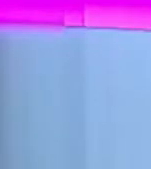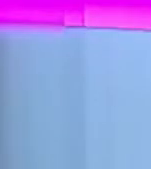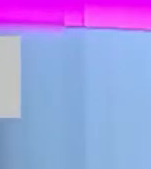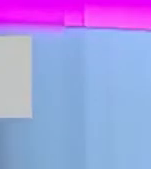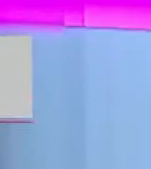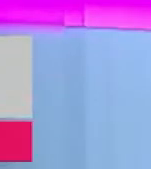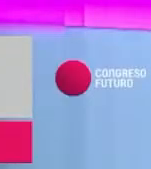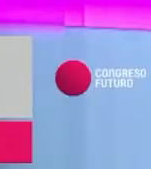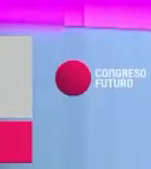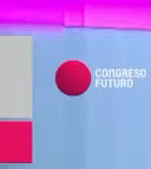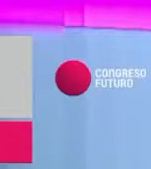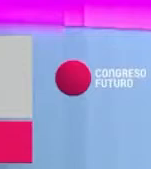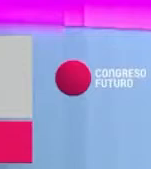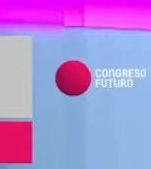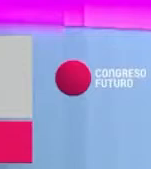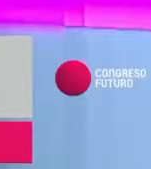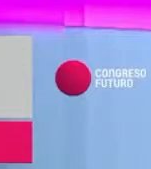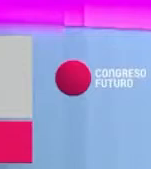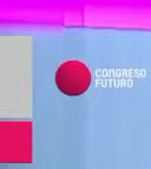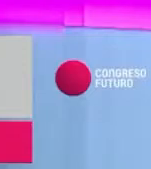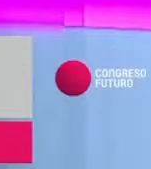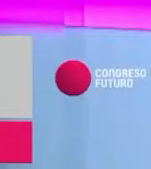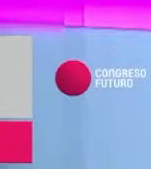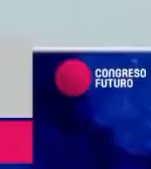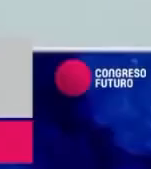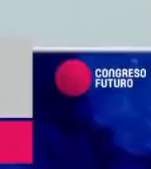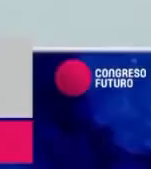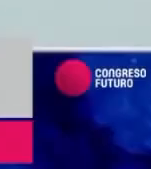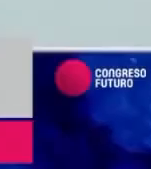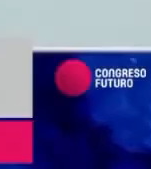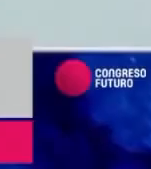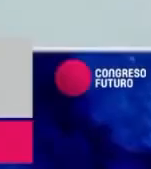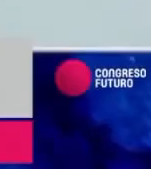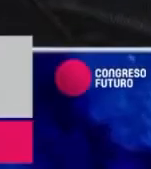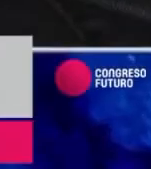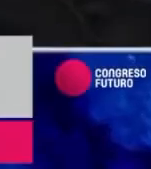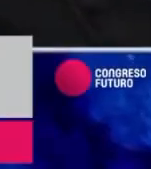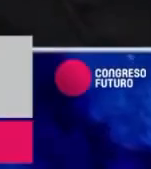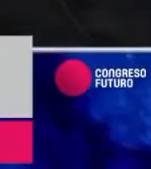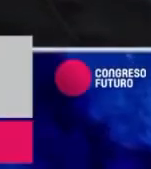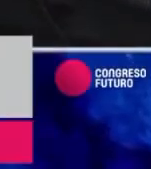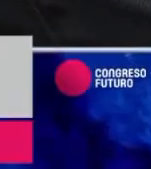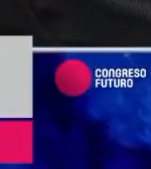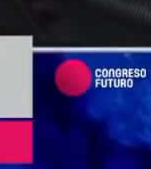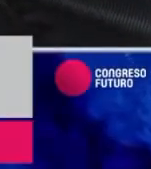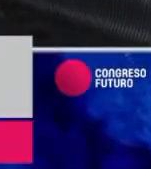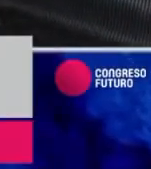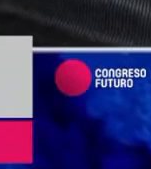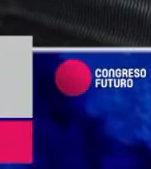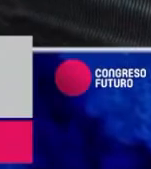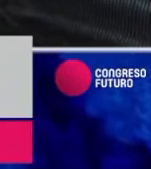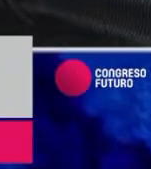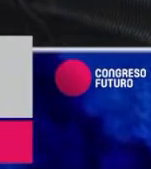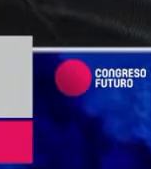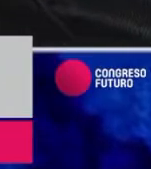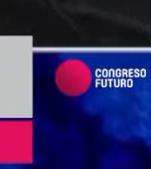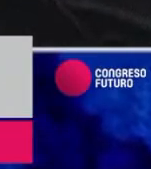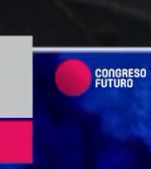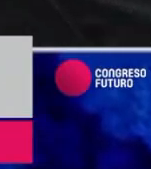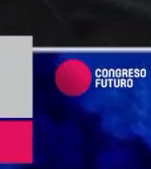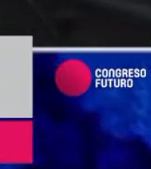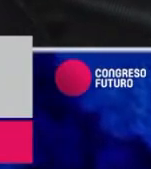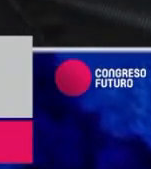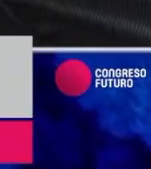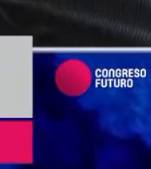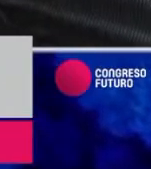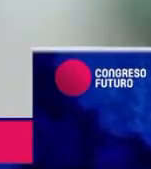Ante la resistencia al tratamiento contra la depresión severa, se experimentó con la instalación de un implante cerebral que genera estimulación